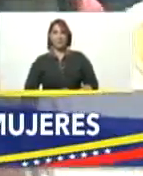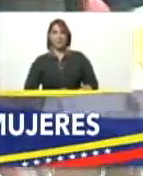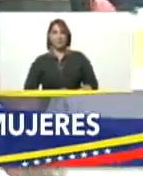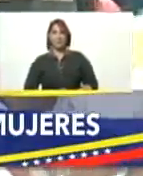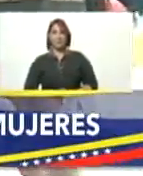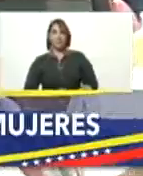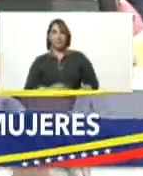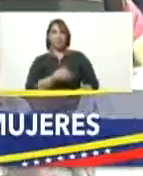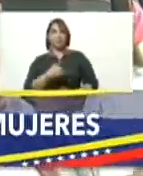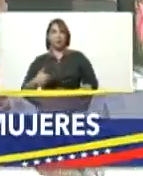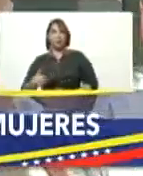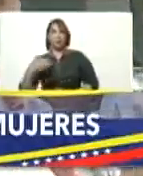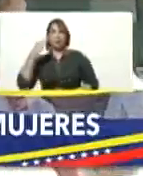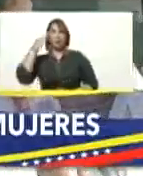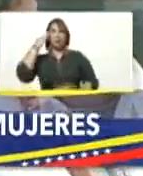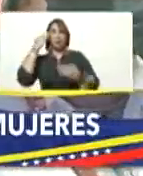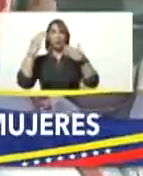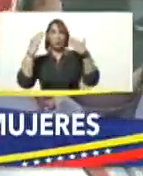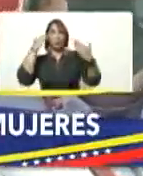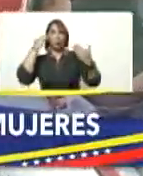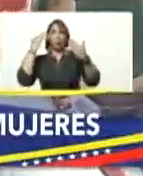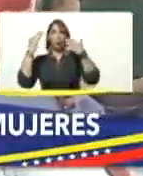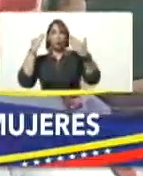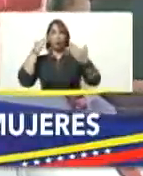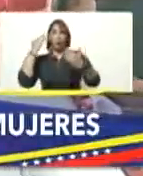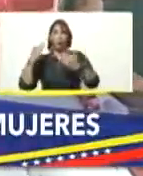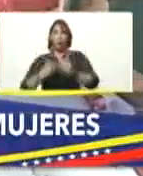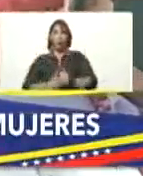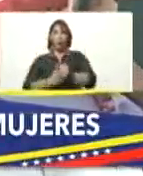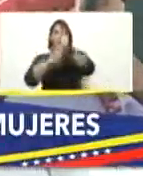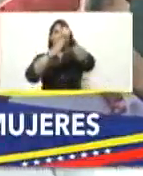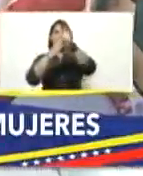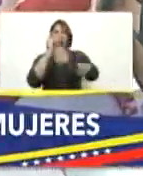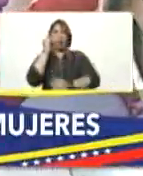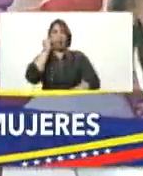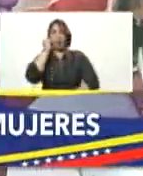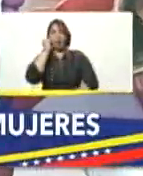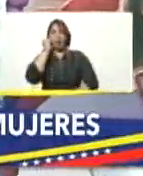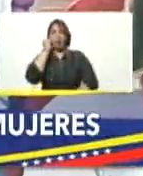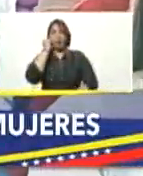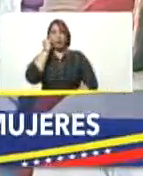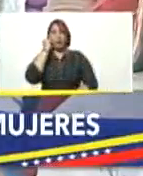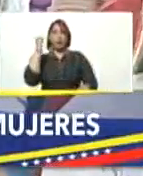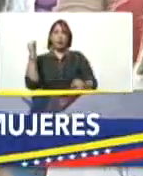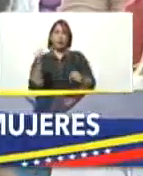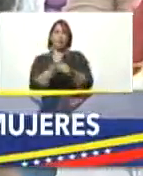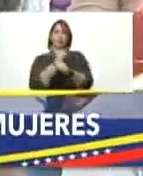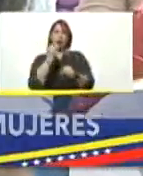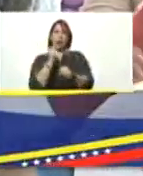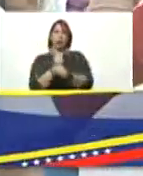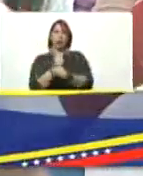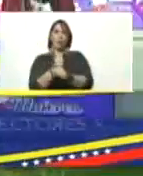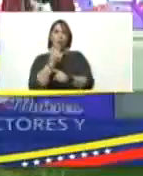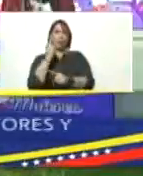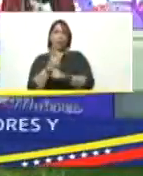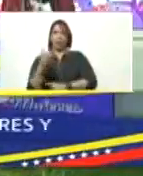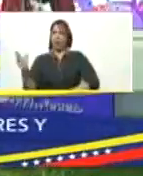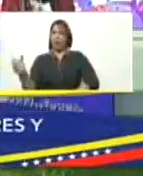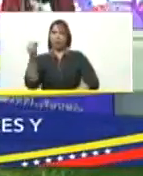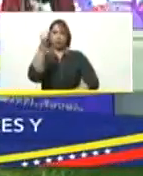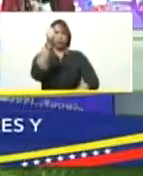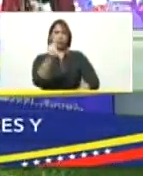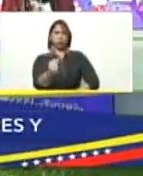Quiero saludar a una lideresa de la clase obrera, por eso la puse ahí, por ser